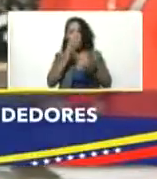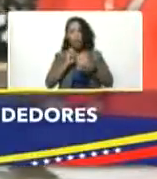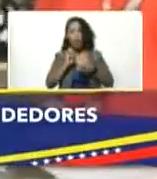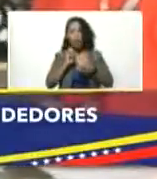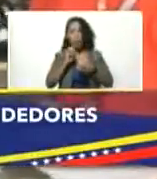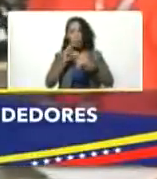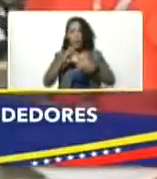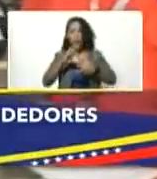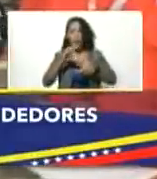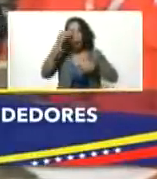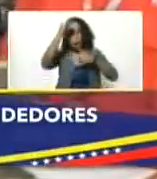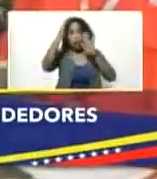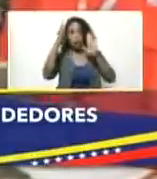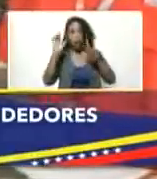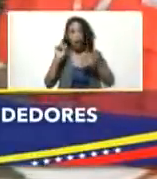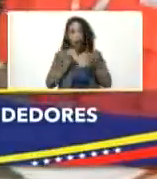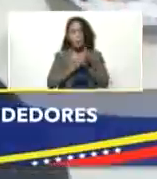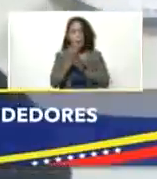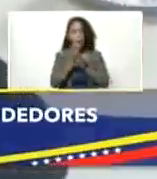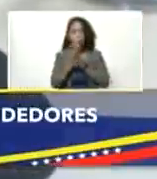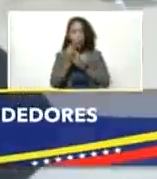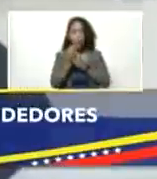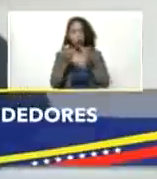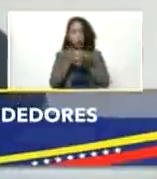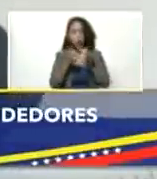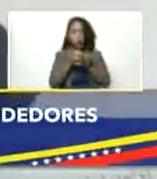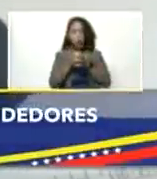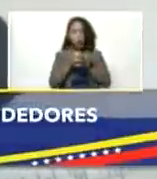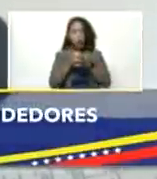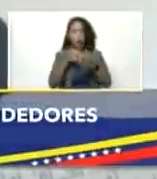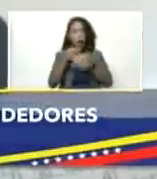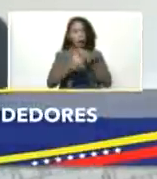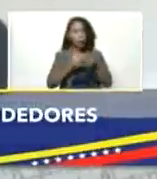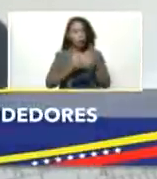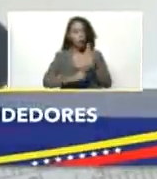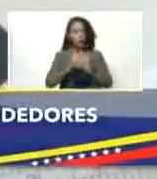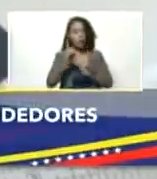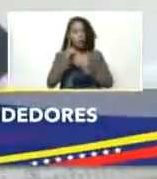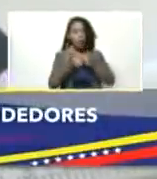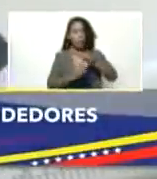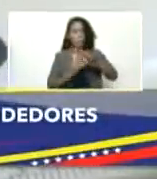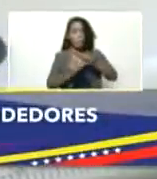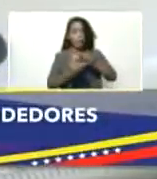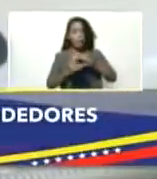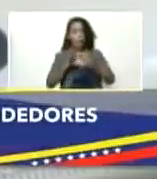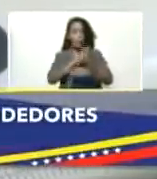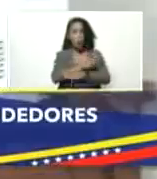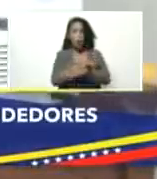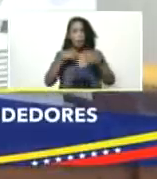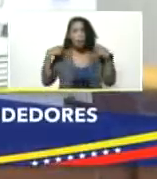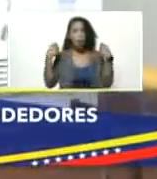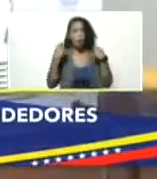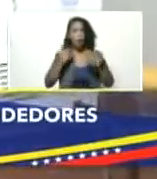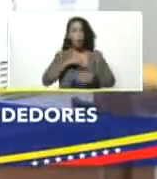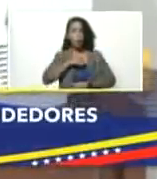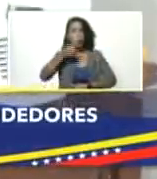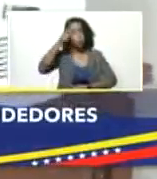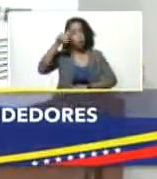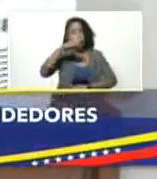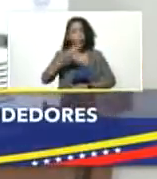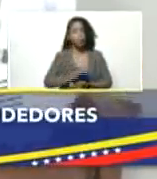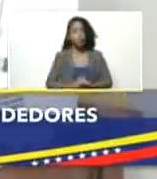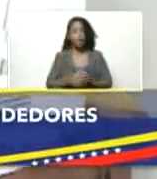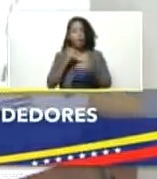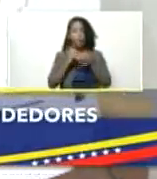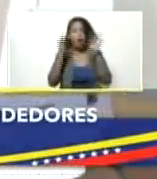atendiendo a emprendedores colectivos vinculados al desarrollo de las bases del poder popular de nuestro pueblo.